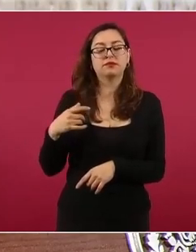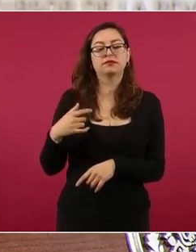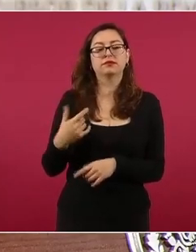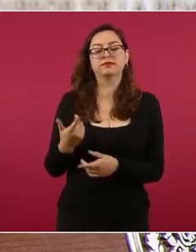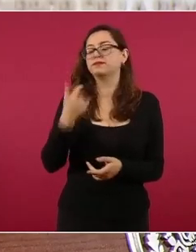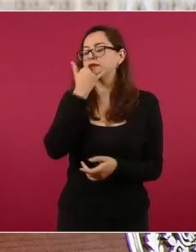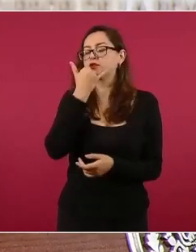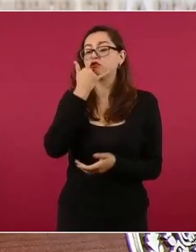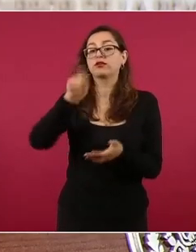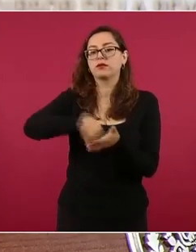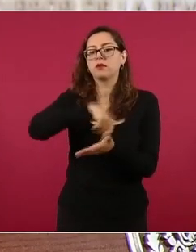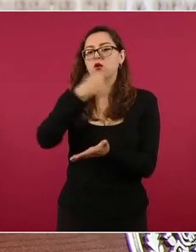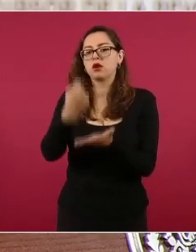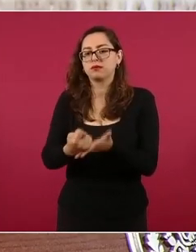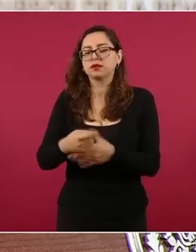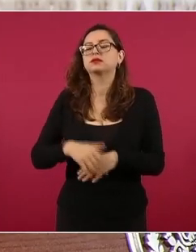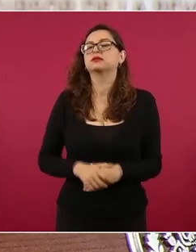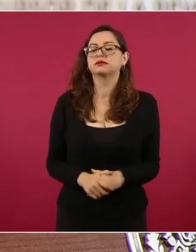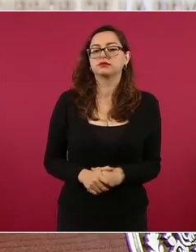Eugenio Hernández,